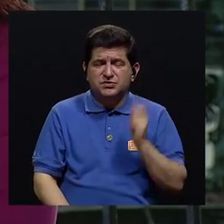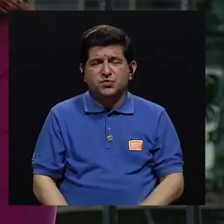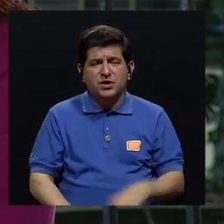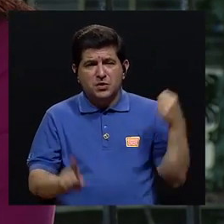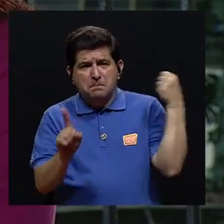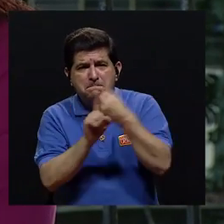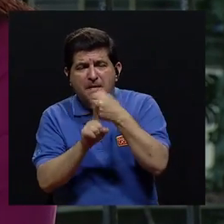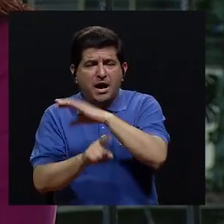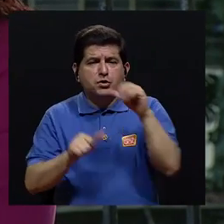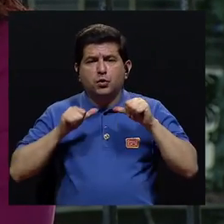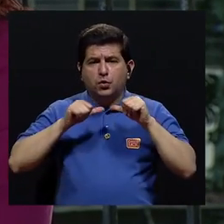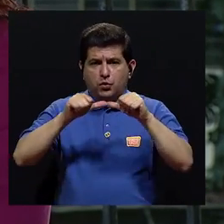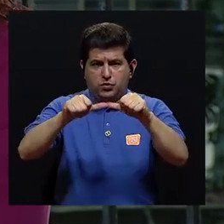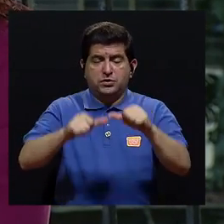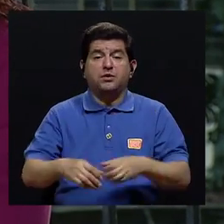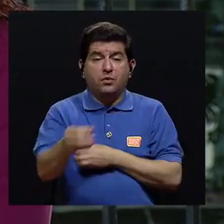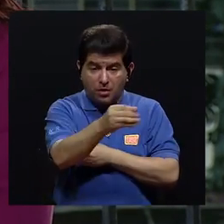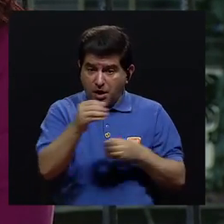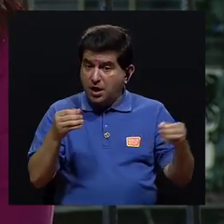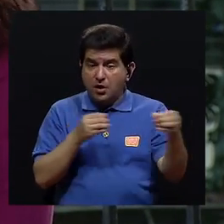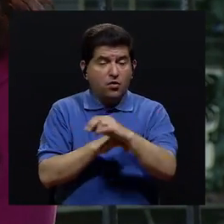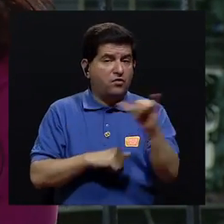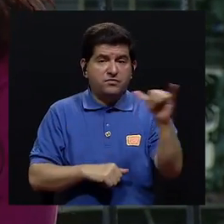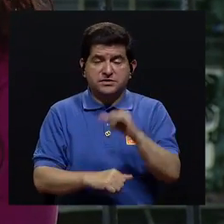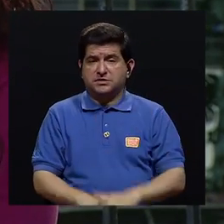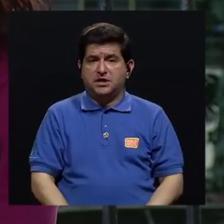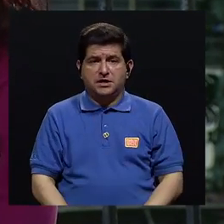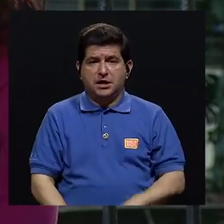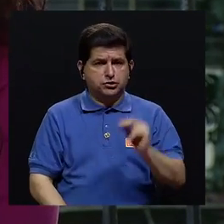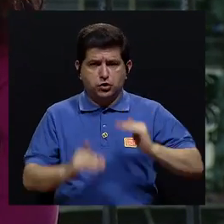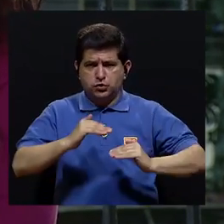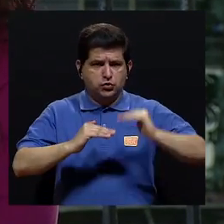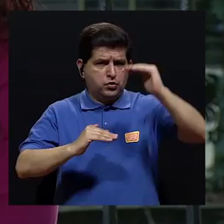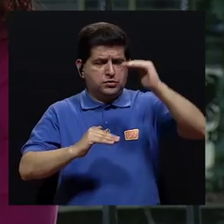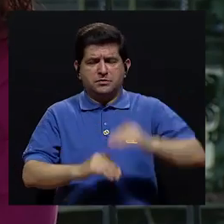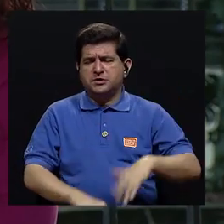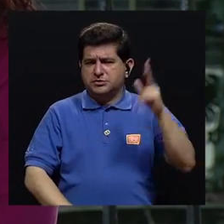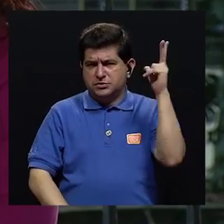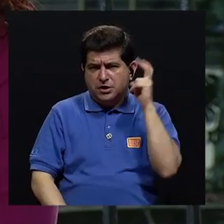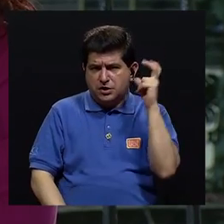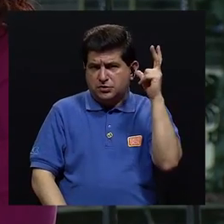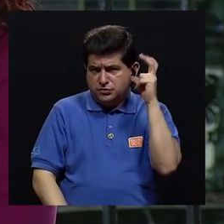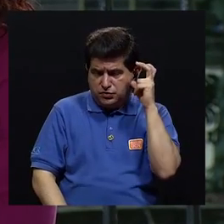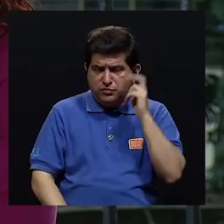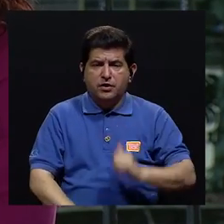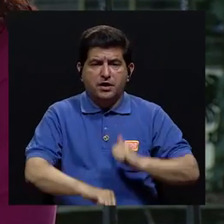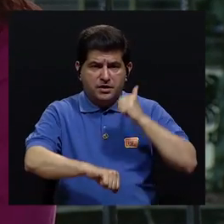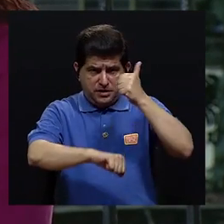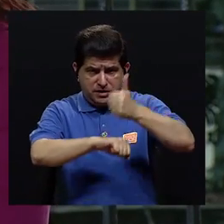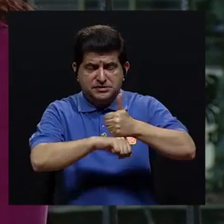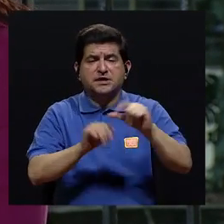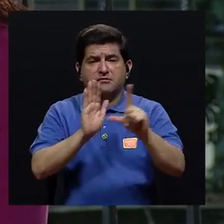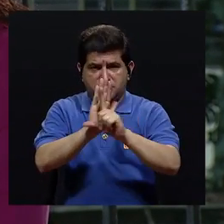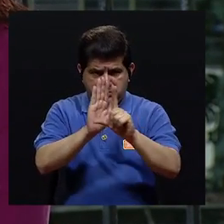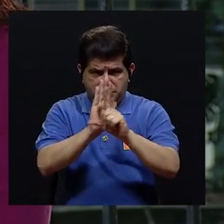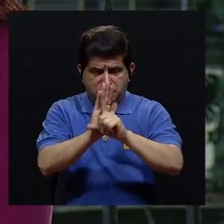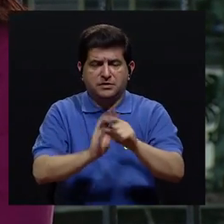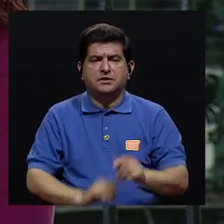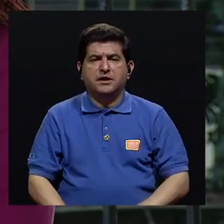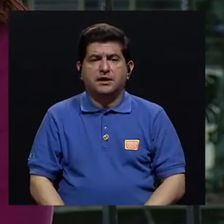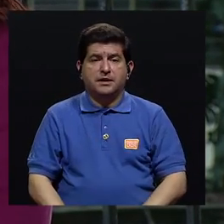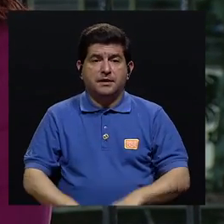ruido continuo. Inclusive hasta en oficinas, aunque no se superen los niveles de presión sonora que establece a nivel